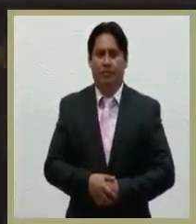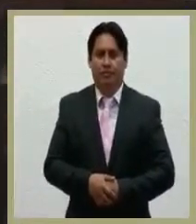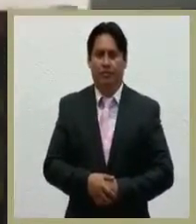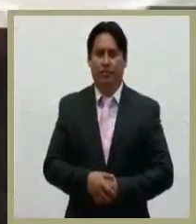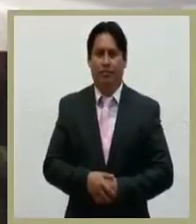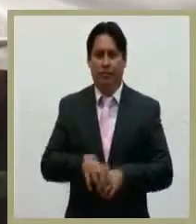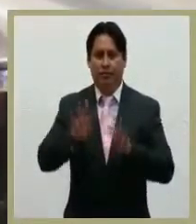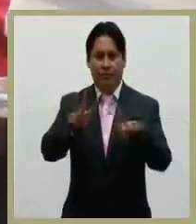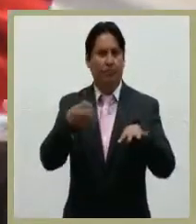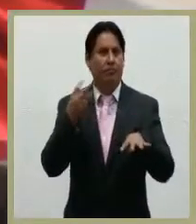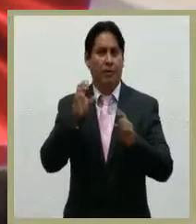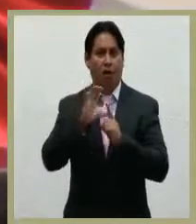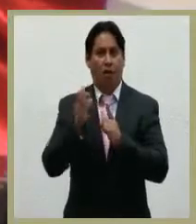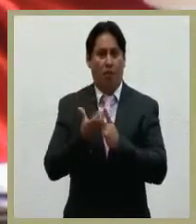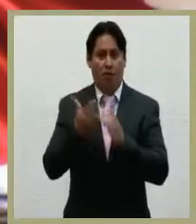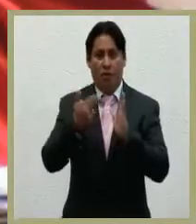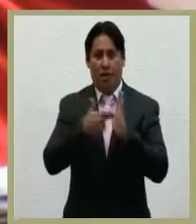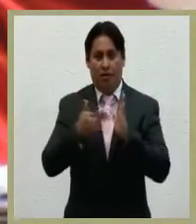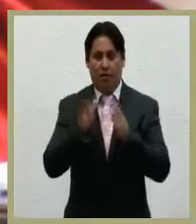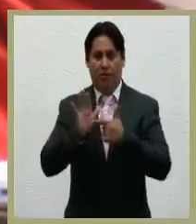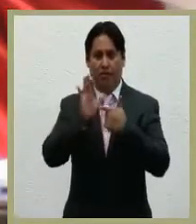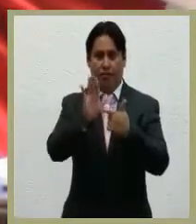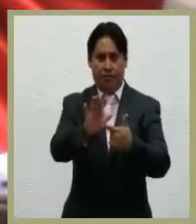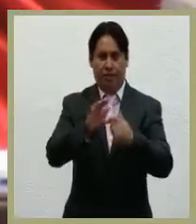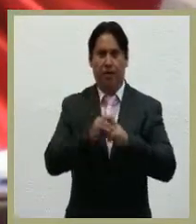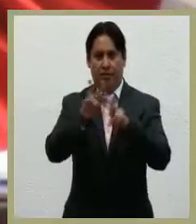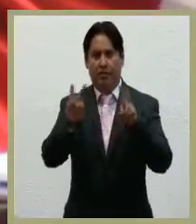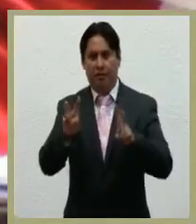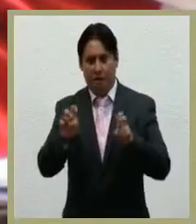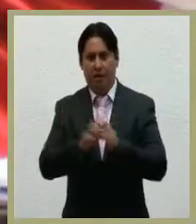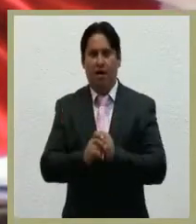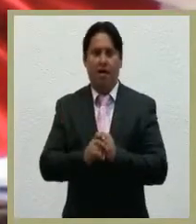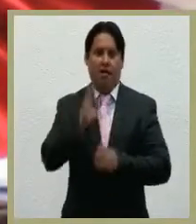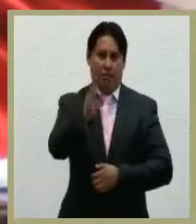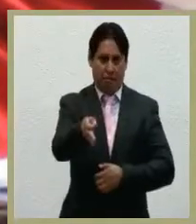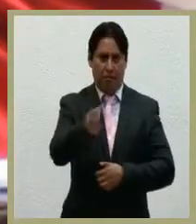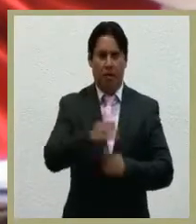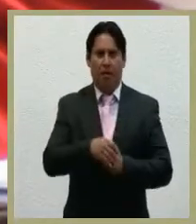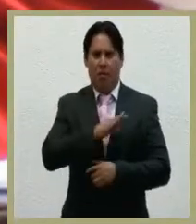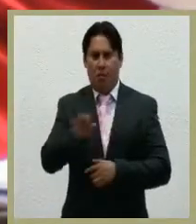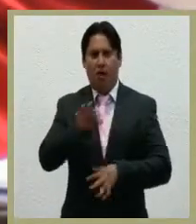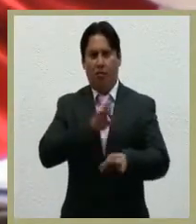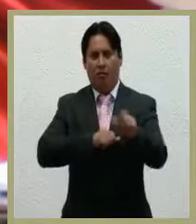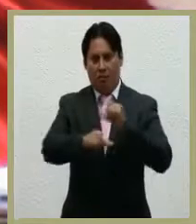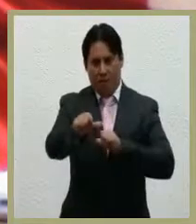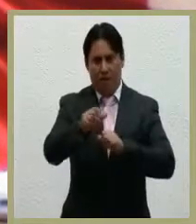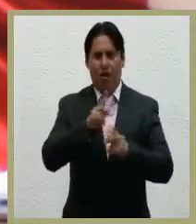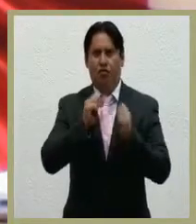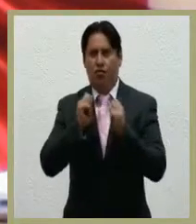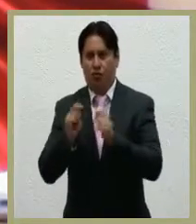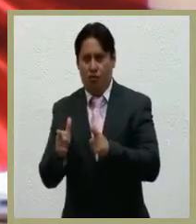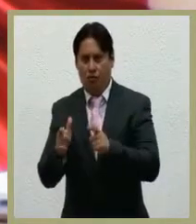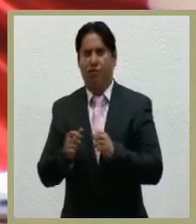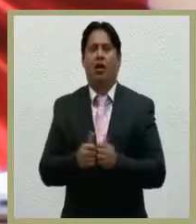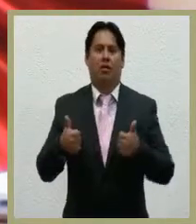Honorable Asamblea, la Comisión de Hacienda presenta dictamen relativo a la autorización para realizar permuta entre el Ayuntamiento Constitucional de Tuxtla